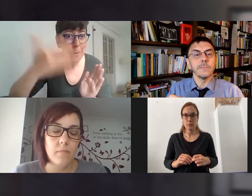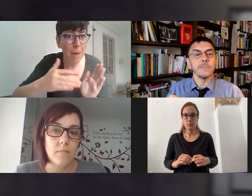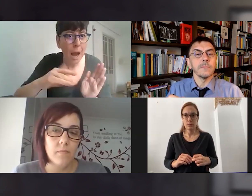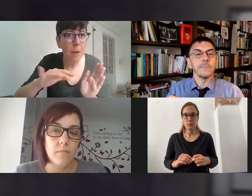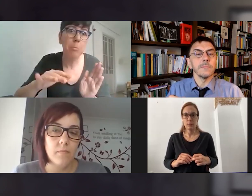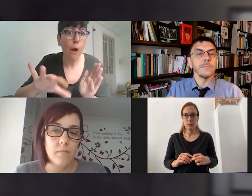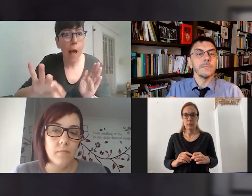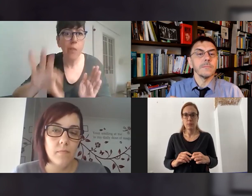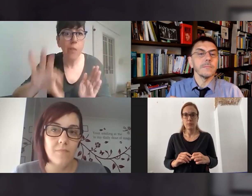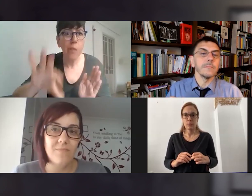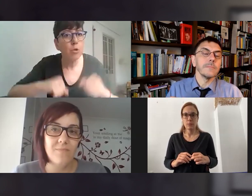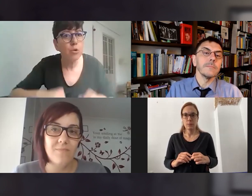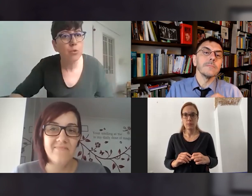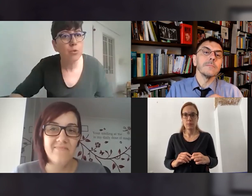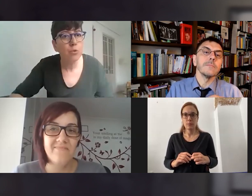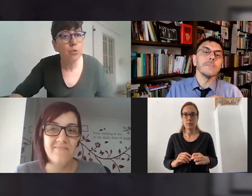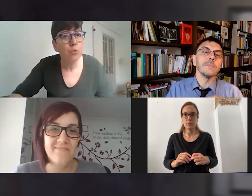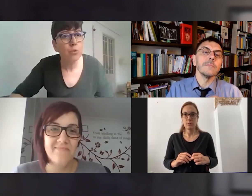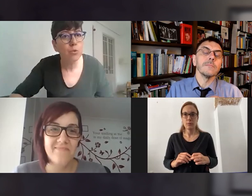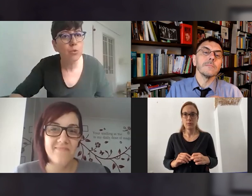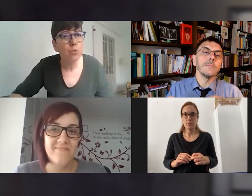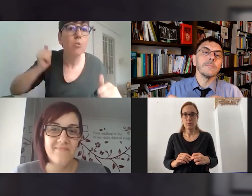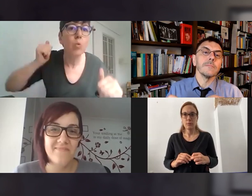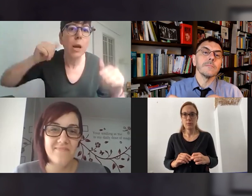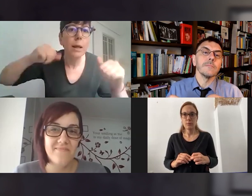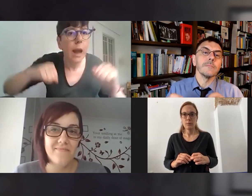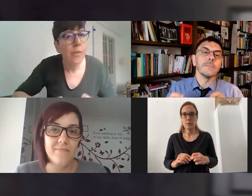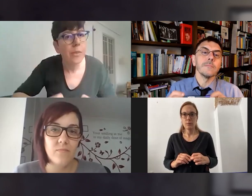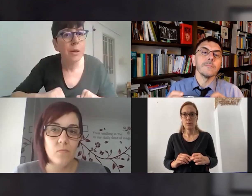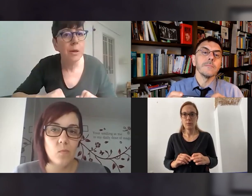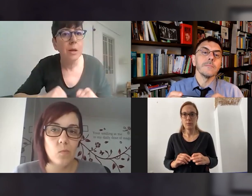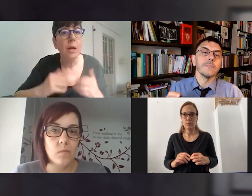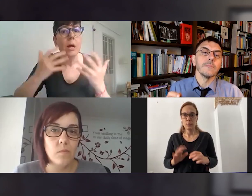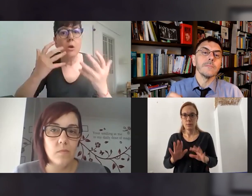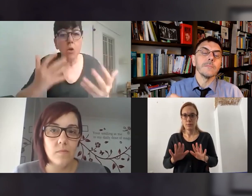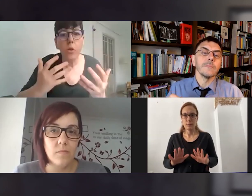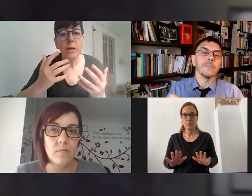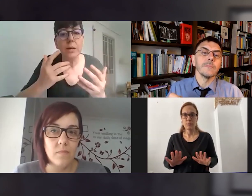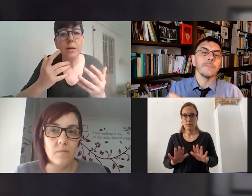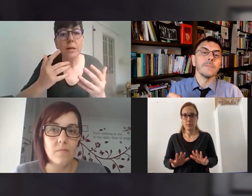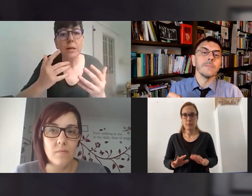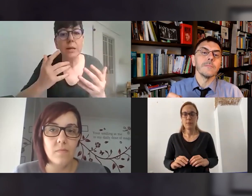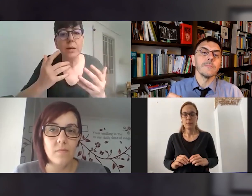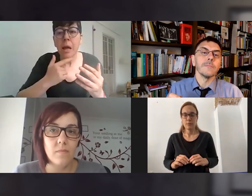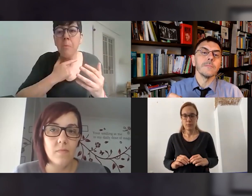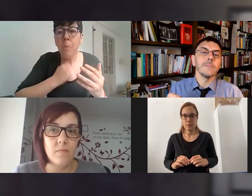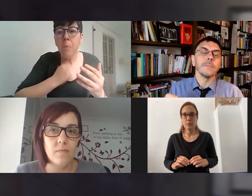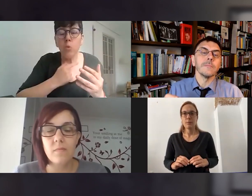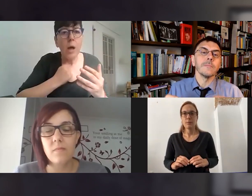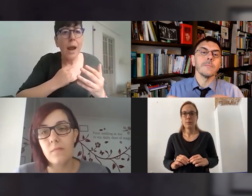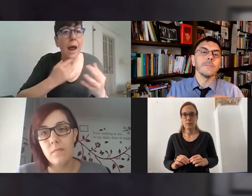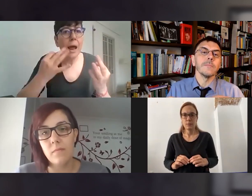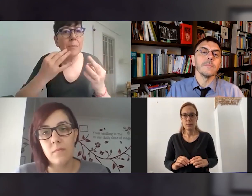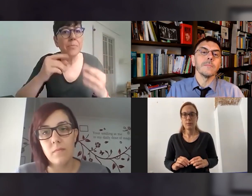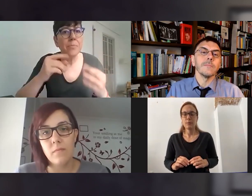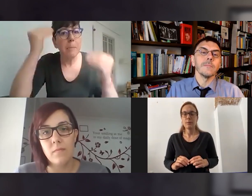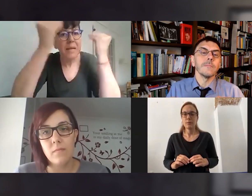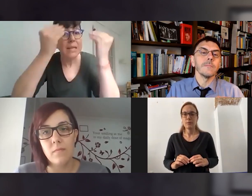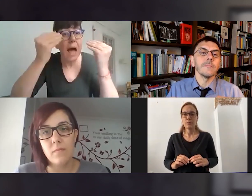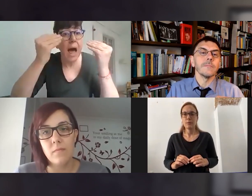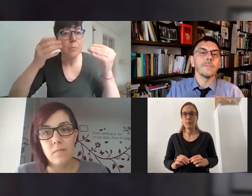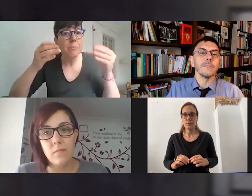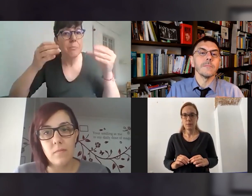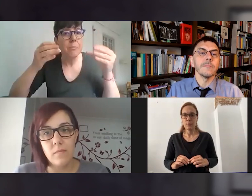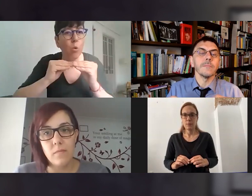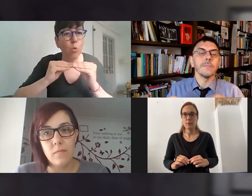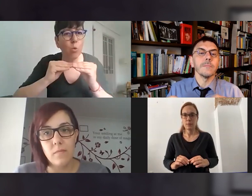bueno, sospechando, pensando mal. Parece que existe, bueno, el estereotipo de que las personas sordas pensamos mal y acertamos. Pero bueno, sí